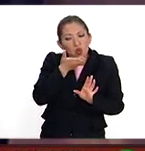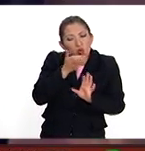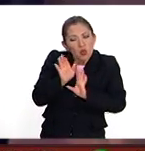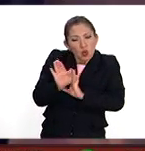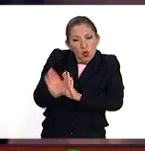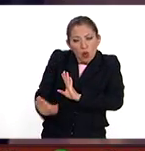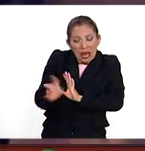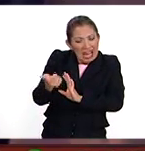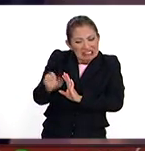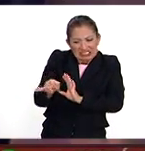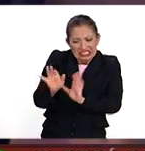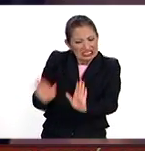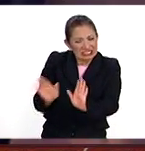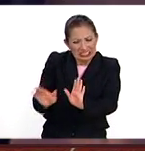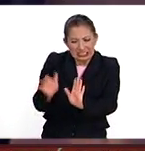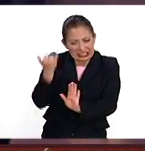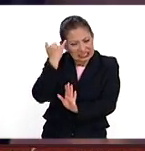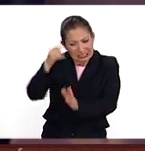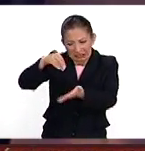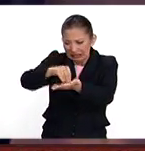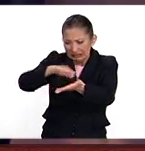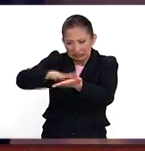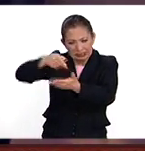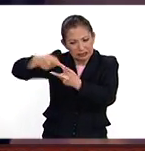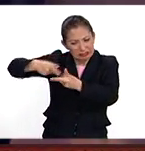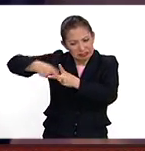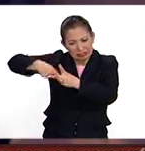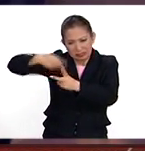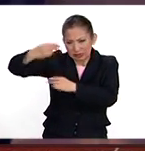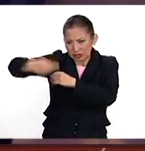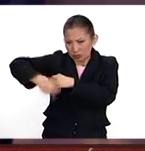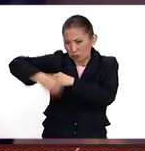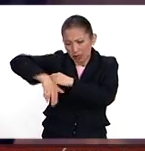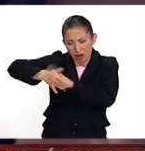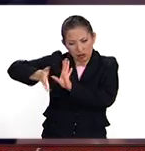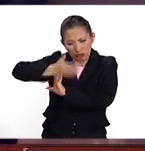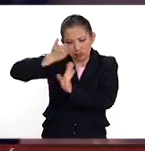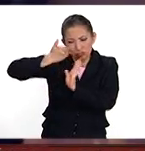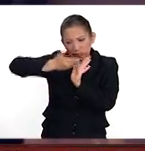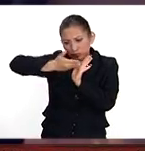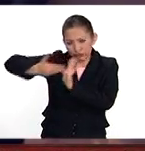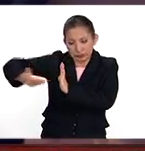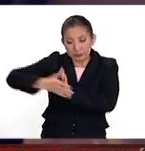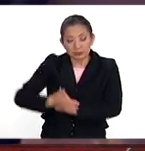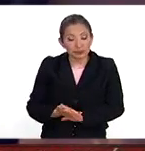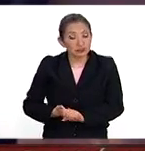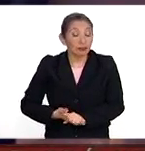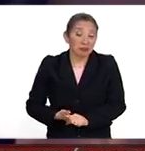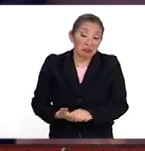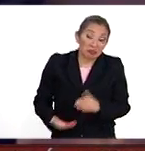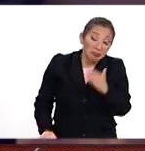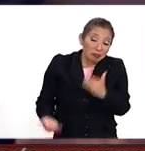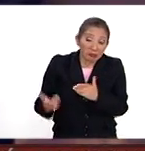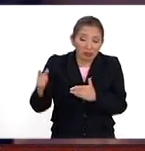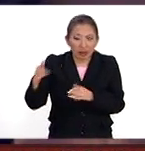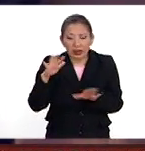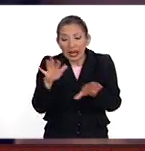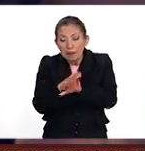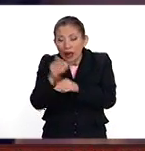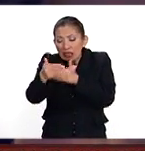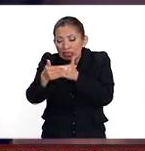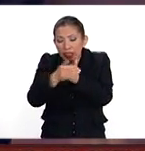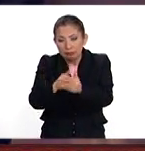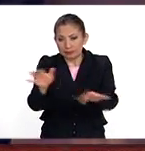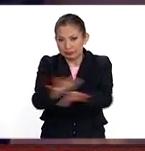conservador en ese sentido, se queda con sus proyecciones iniciales mucho tiempo y a veces las cambia ya en el